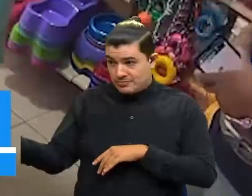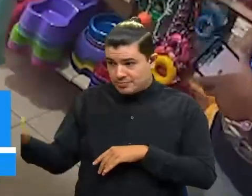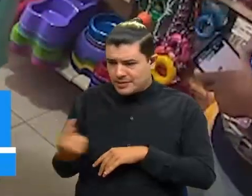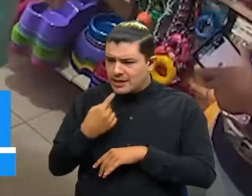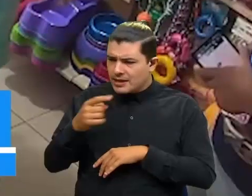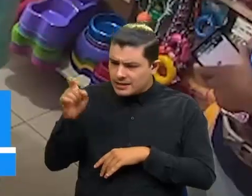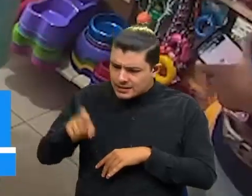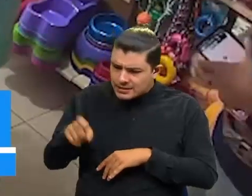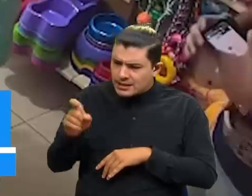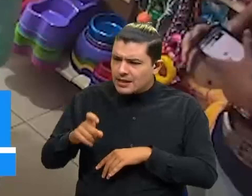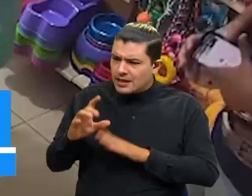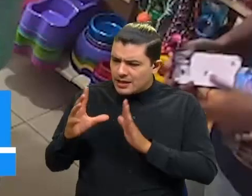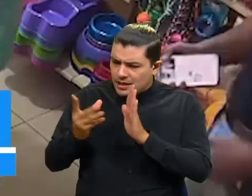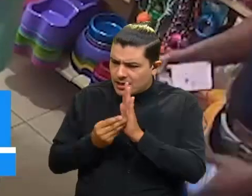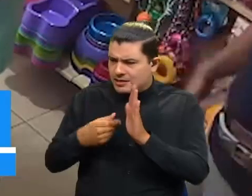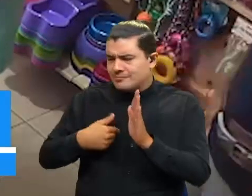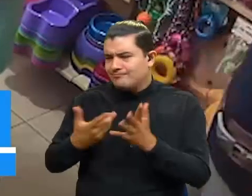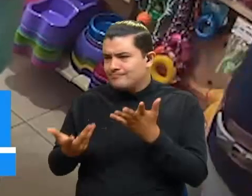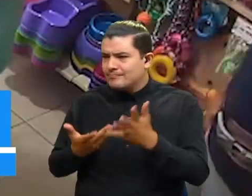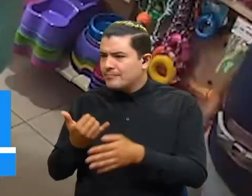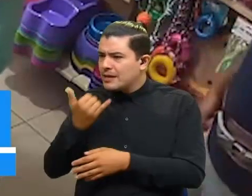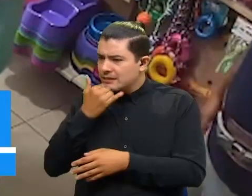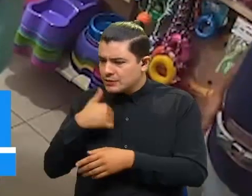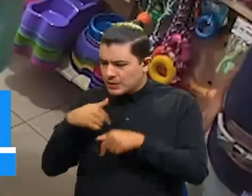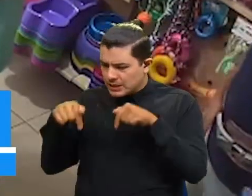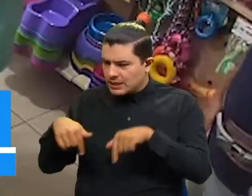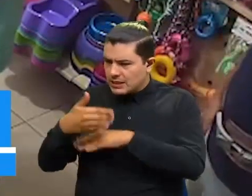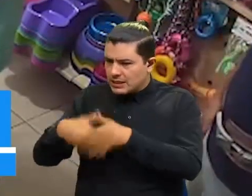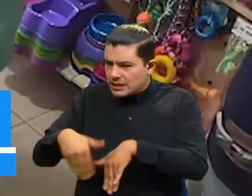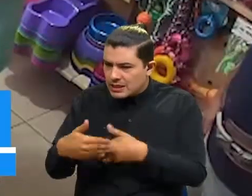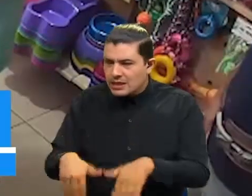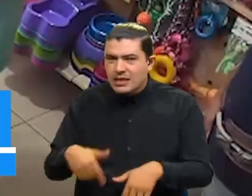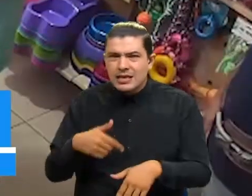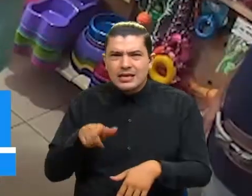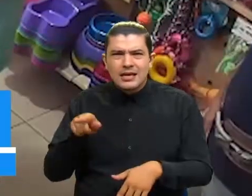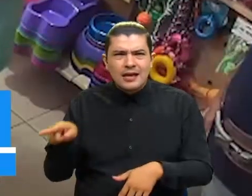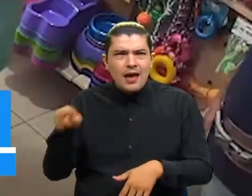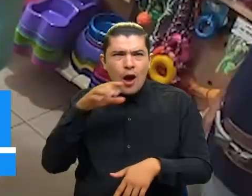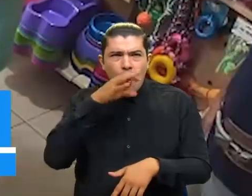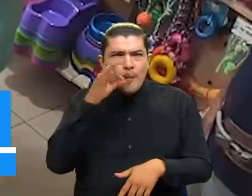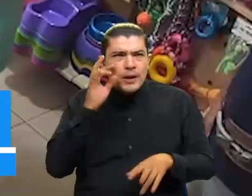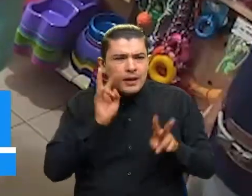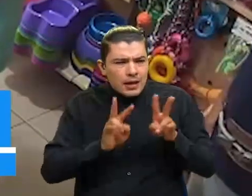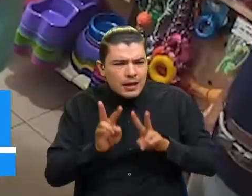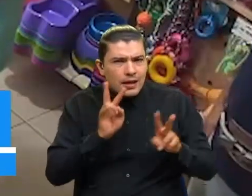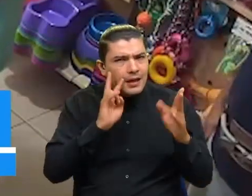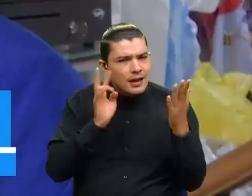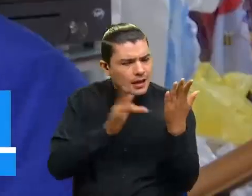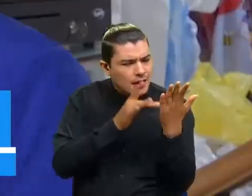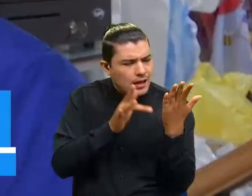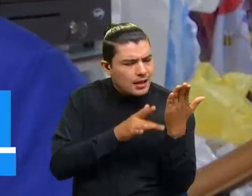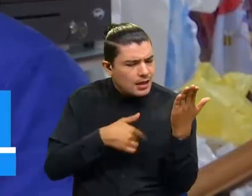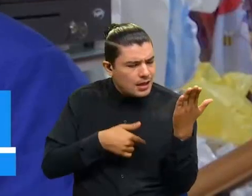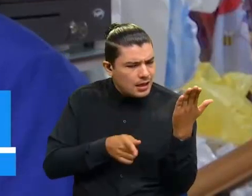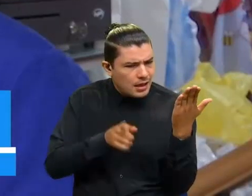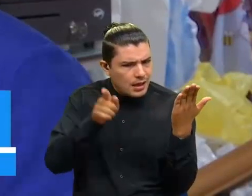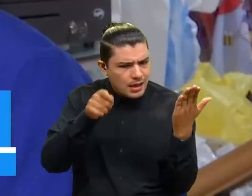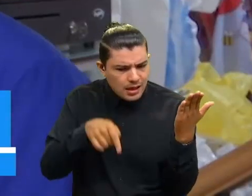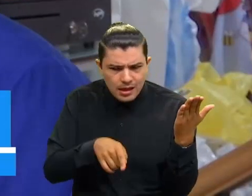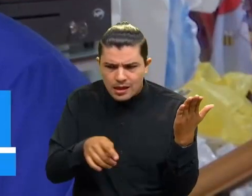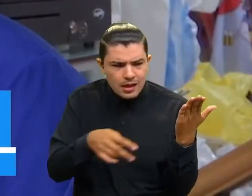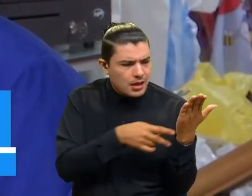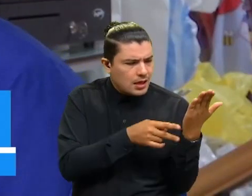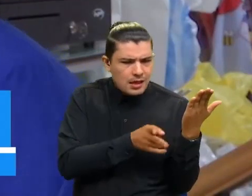código y no listo aquí está tengo un problema con la dirección luego empezó a como a revisar mucho el teléfono y no sabía pan de ahí para arriba abogado